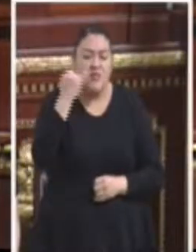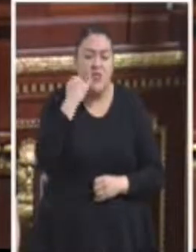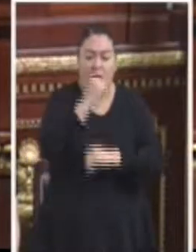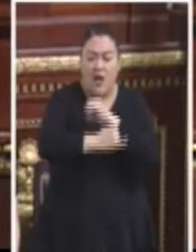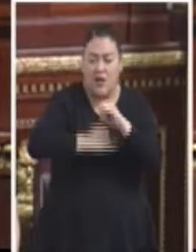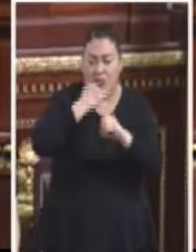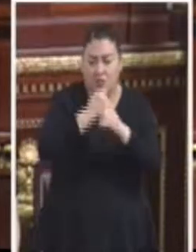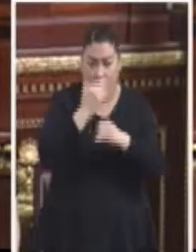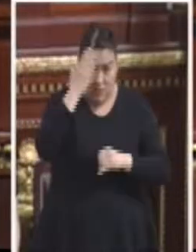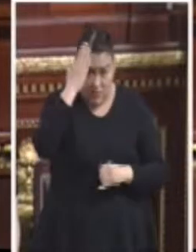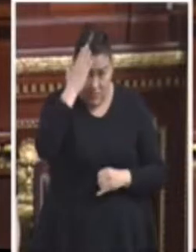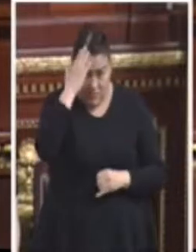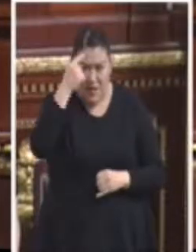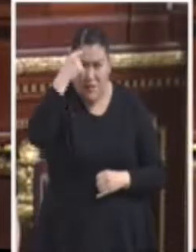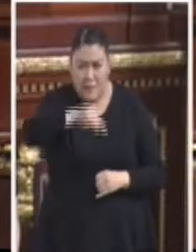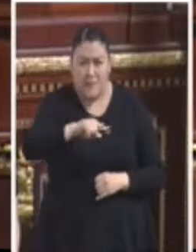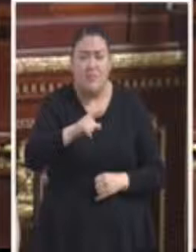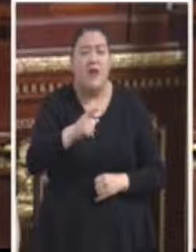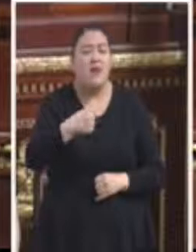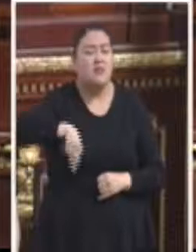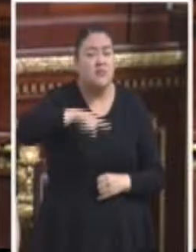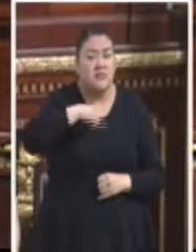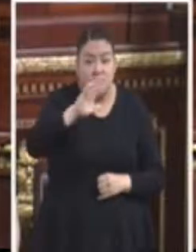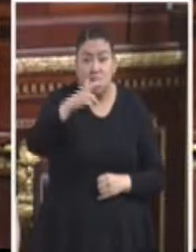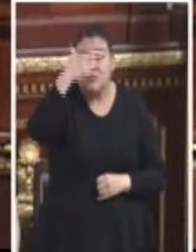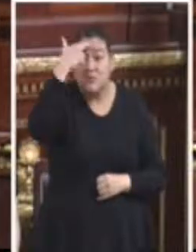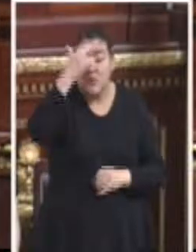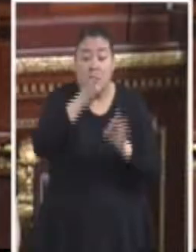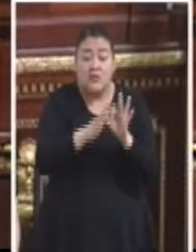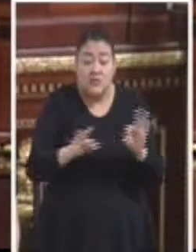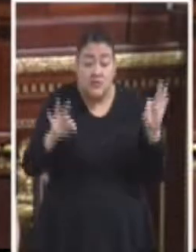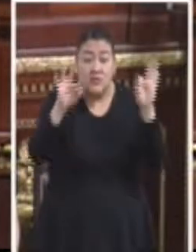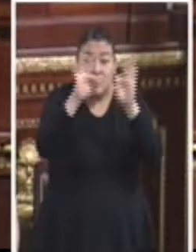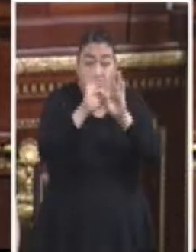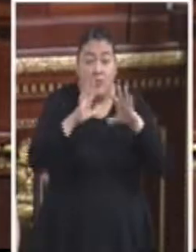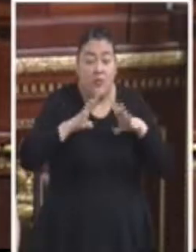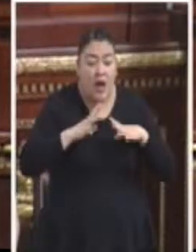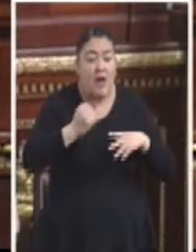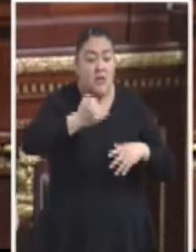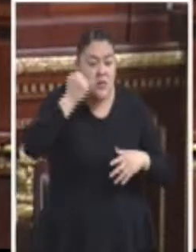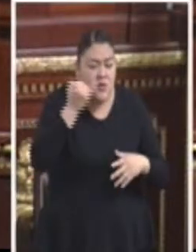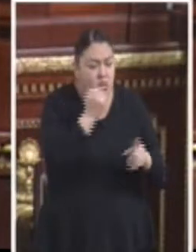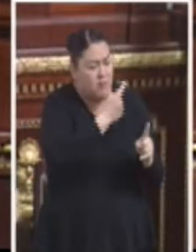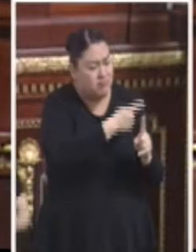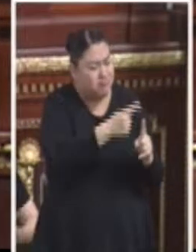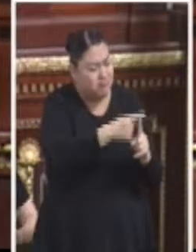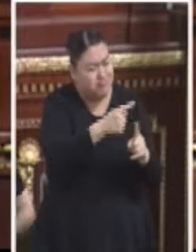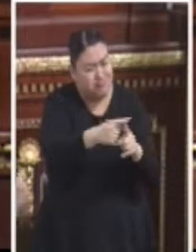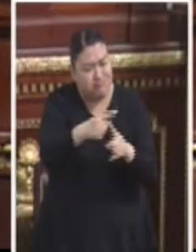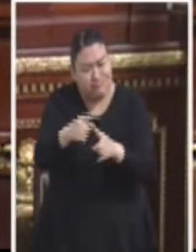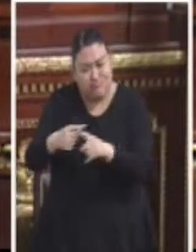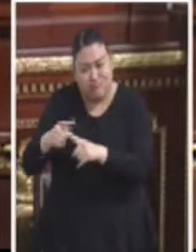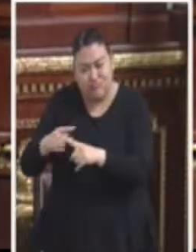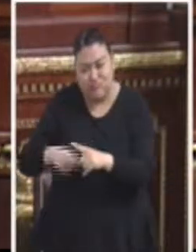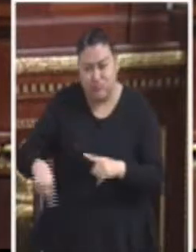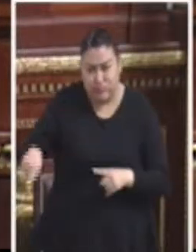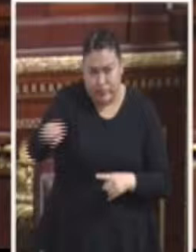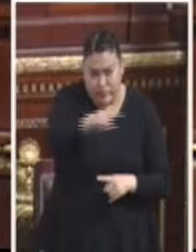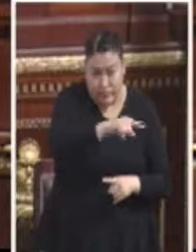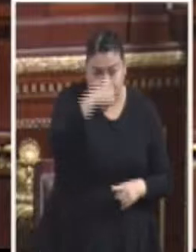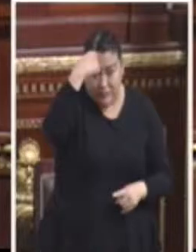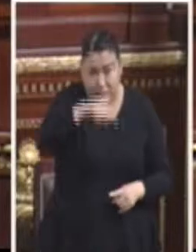Materna se conmemora para recordar la importancia de la diversidad y pluralidad en la construcción de un